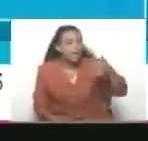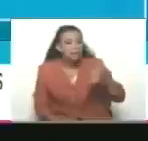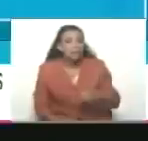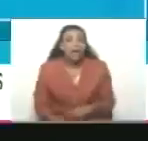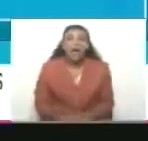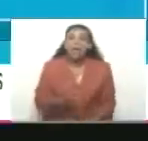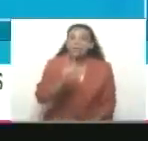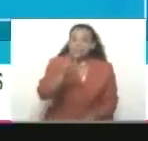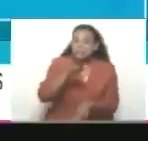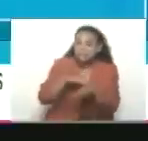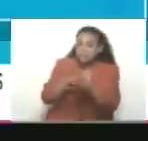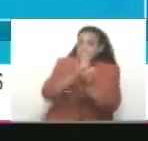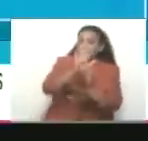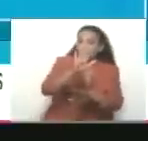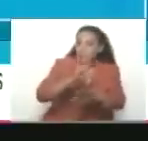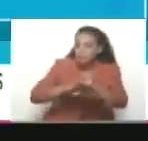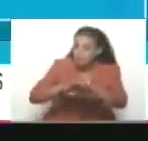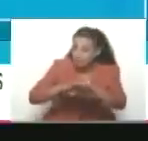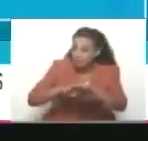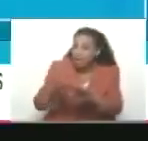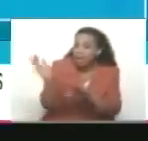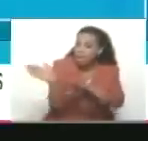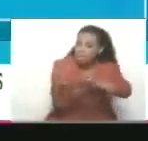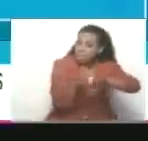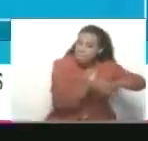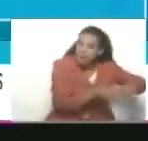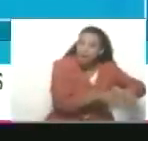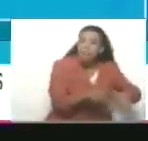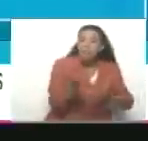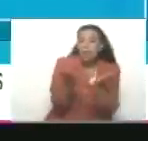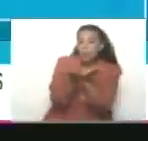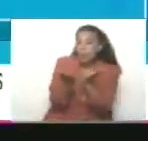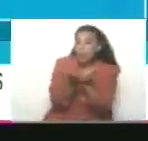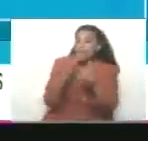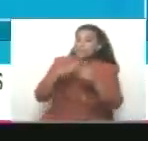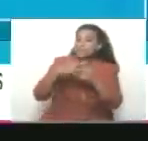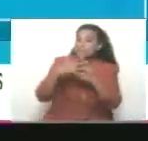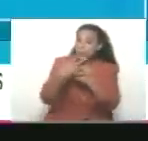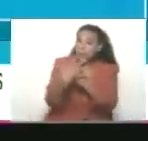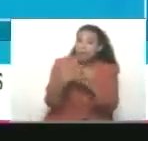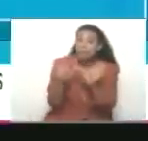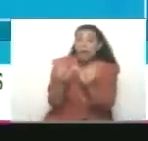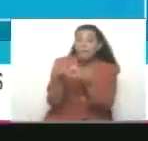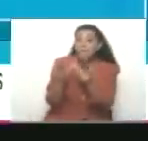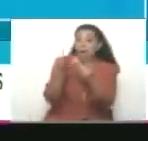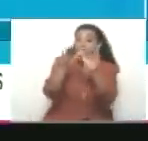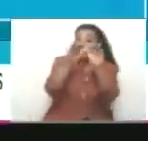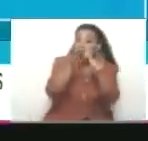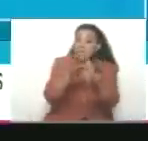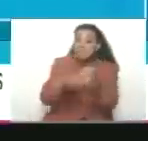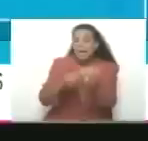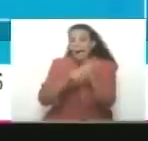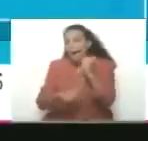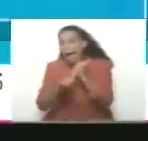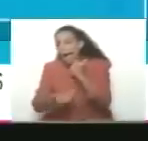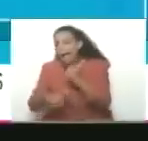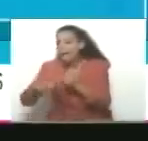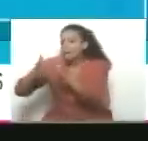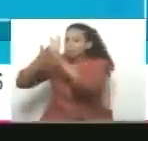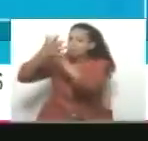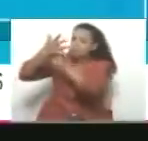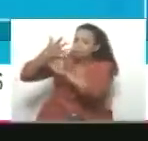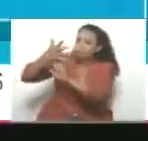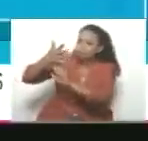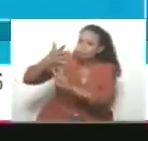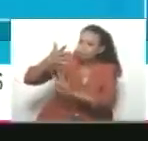escuela y bueno Y aparte como le había comentado que tenemos la situación de las palomas mi presidente que verdad que eso es de cuidado